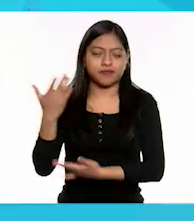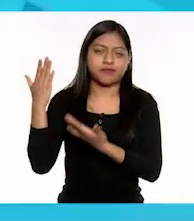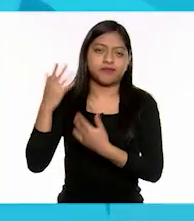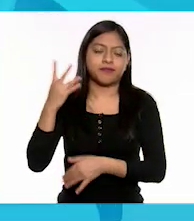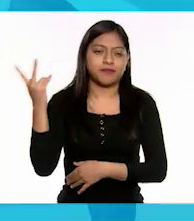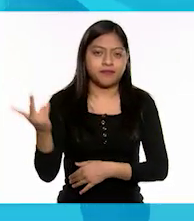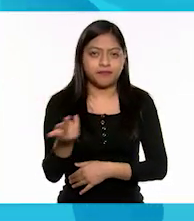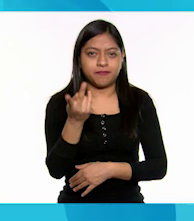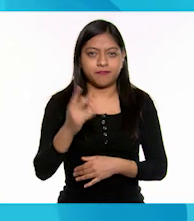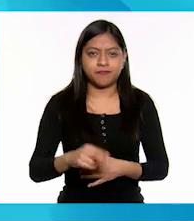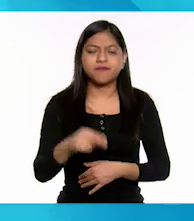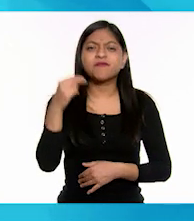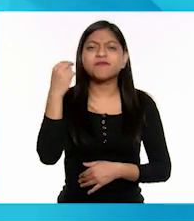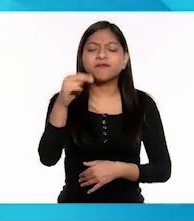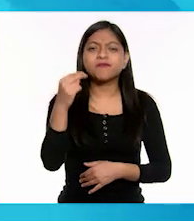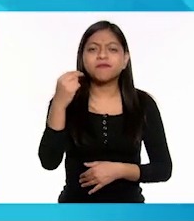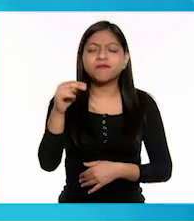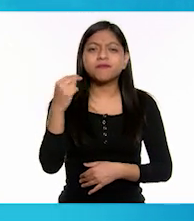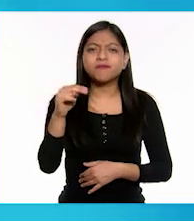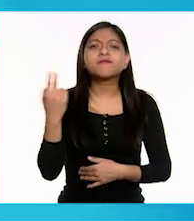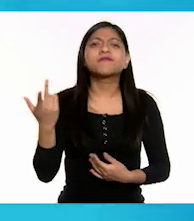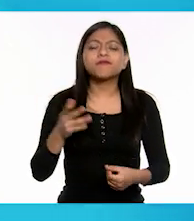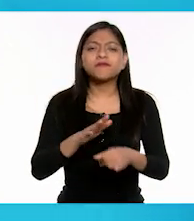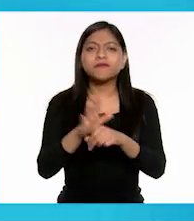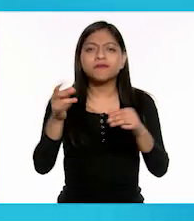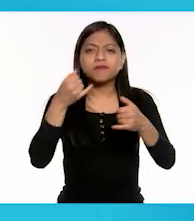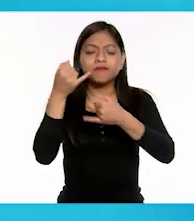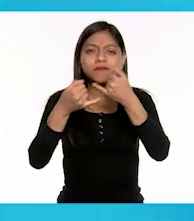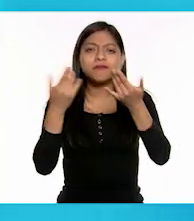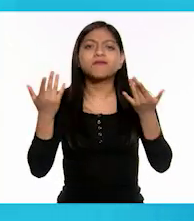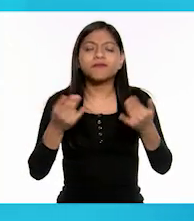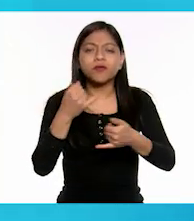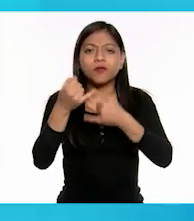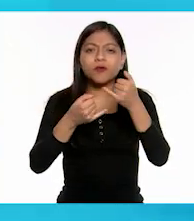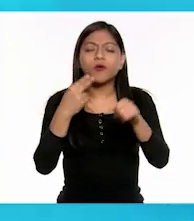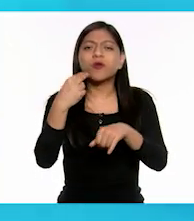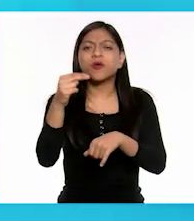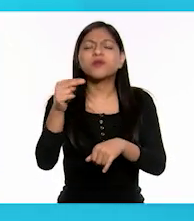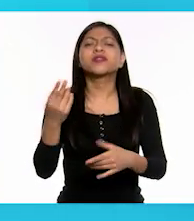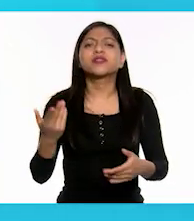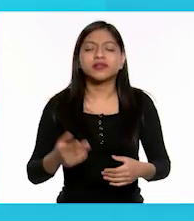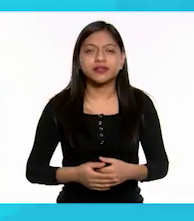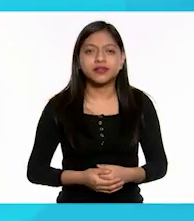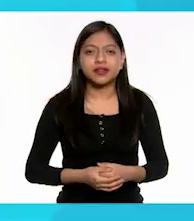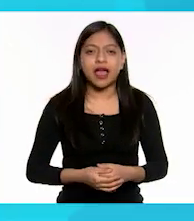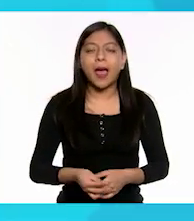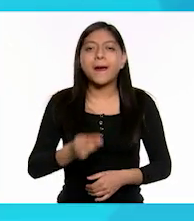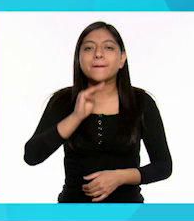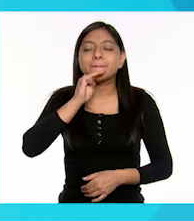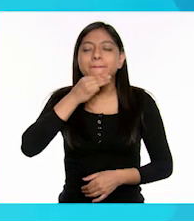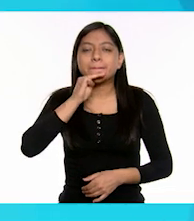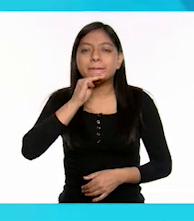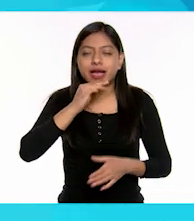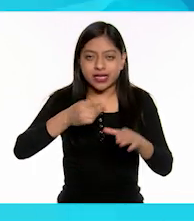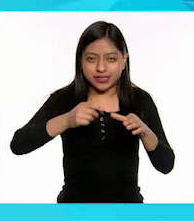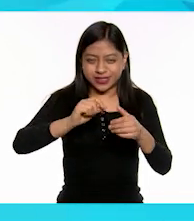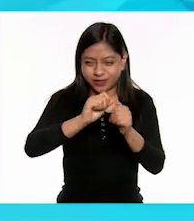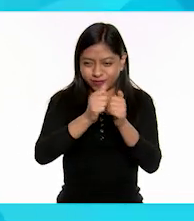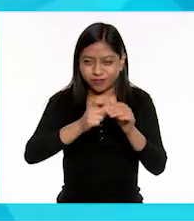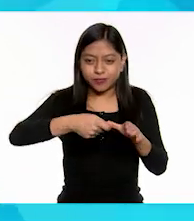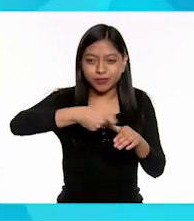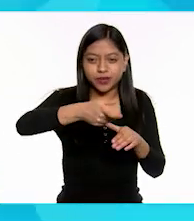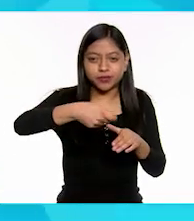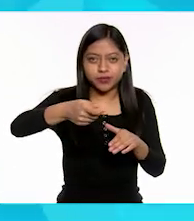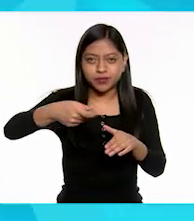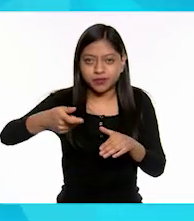cómo se llamaba el juego en el juego se llama may y salió perfecto